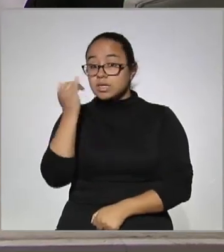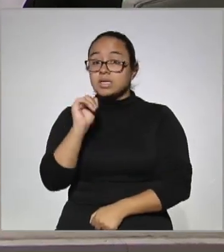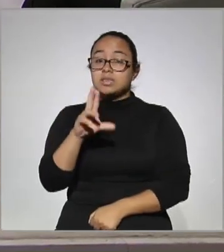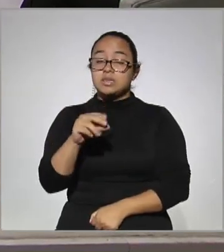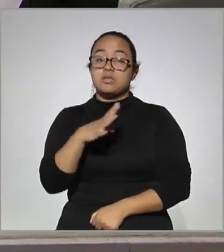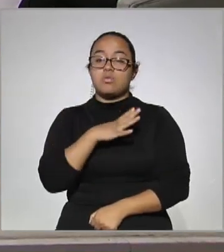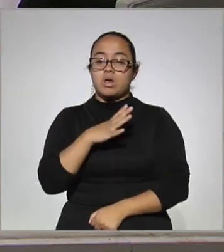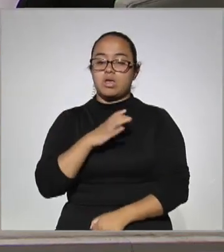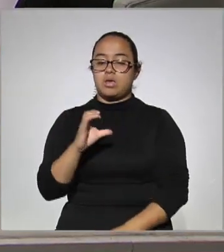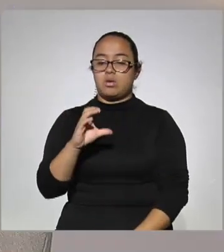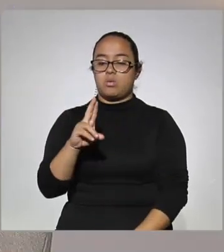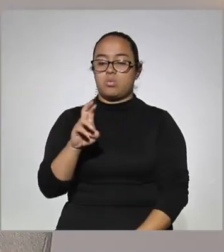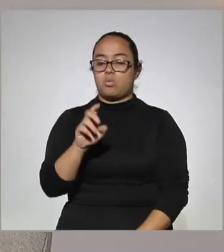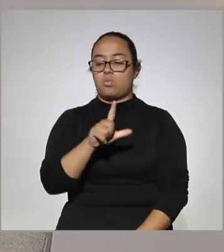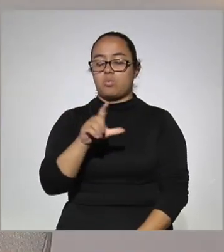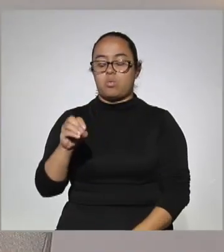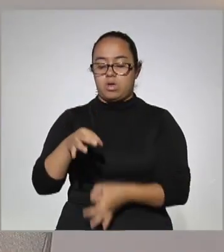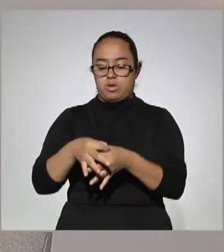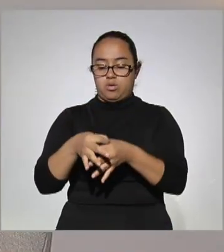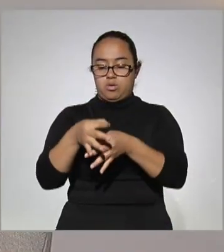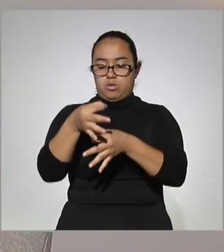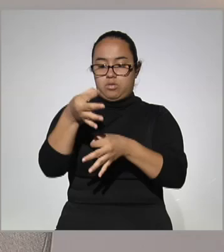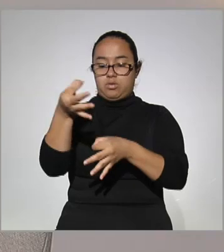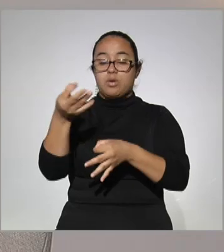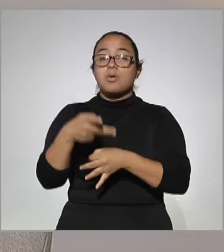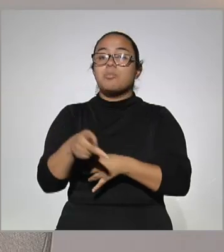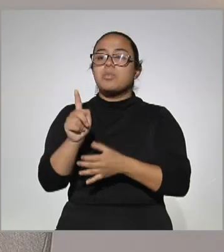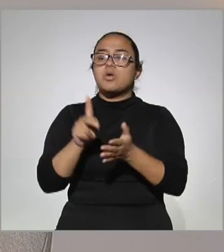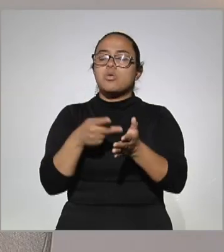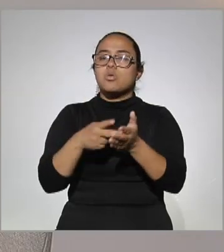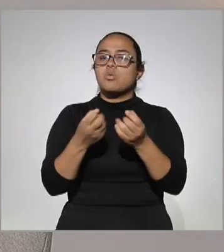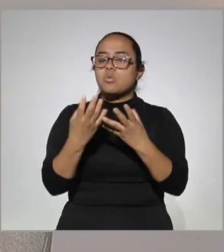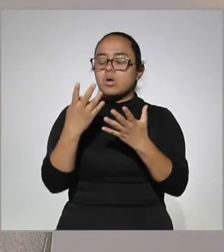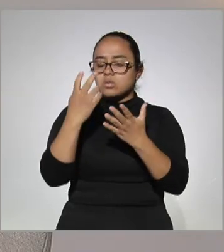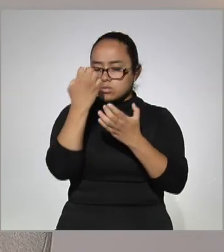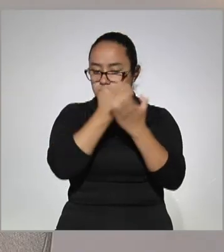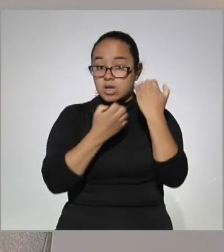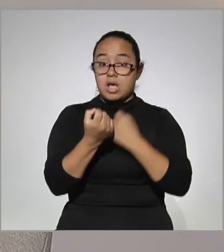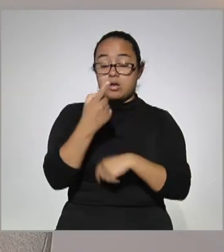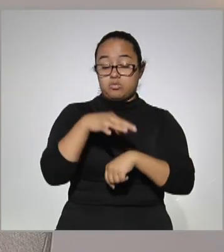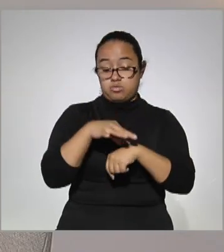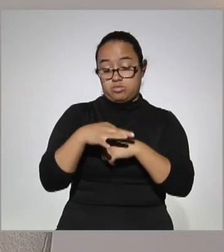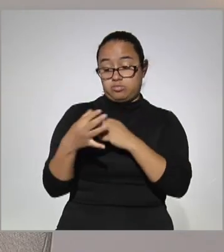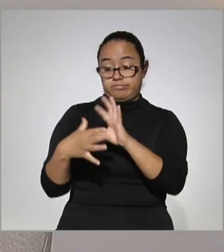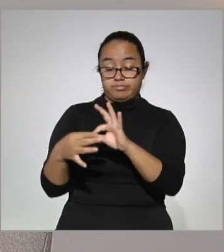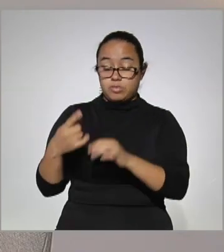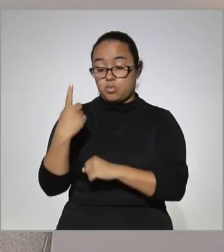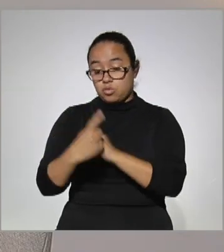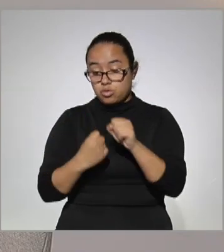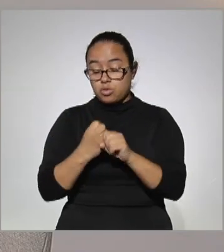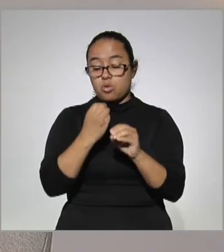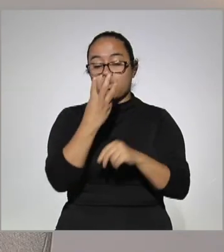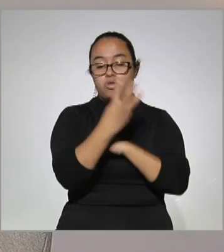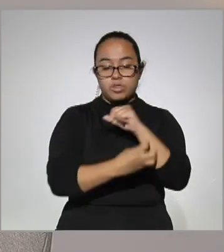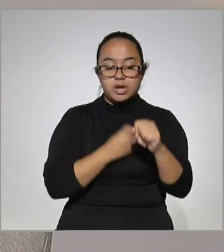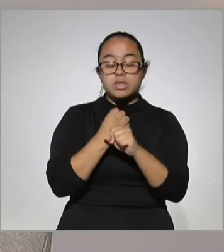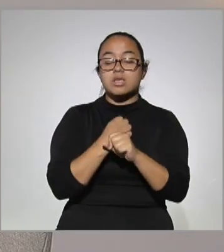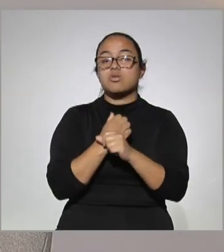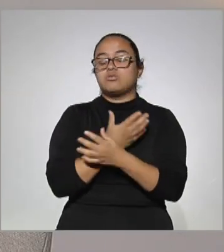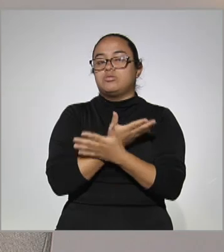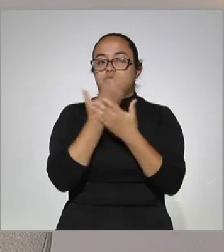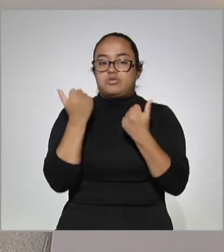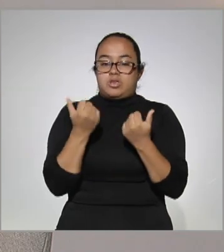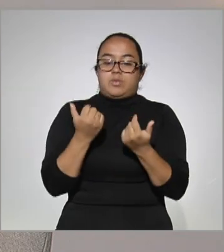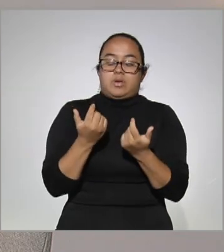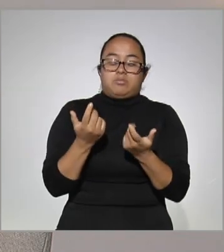tiene cuello, pero cada cuánto se tendría que hacer el estudio porque algunos doctores le dicen que es cada año, otros cada 3 y ya no sabe qué hacer.